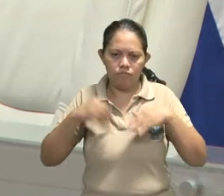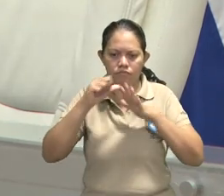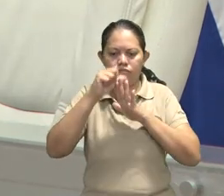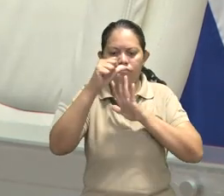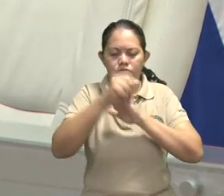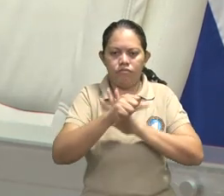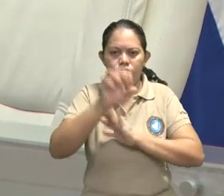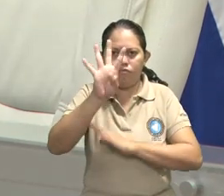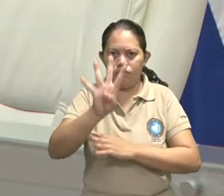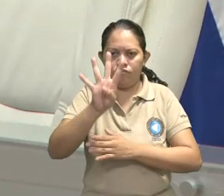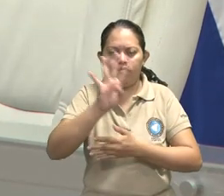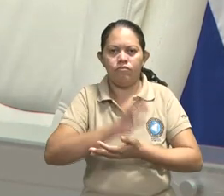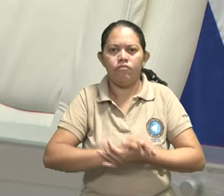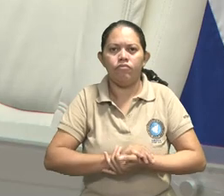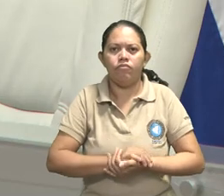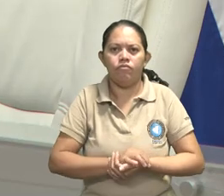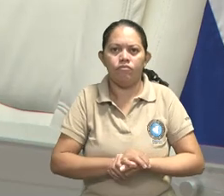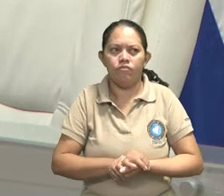artículo 4.